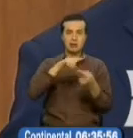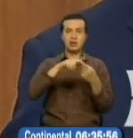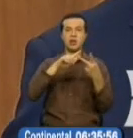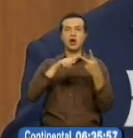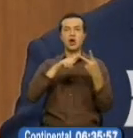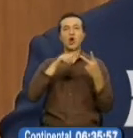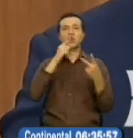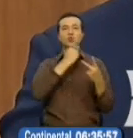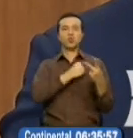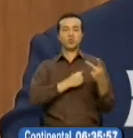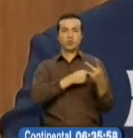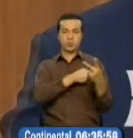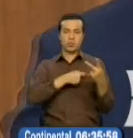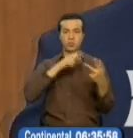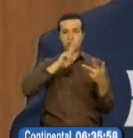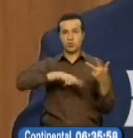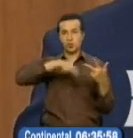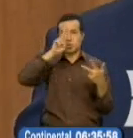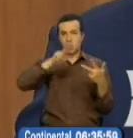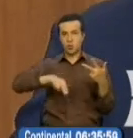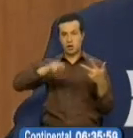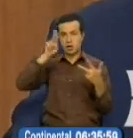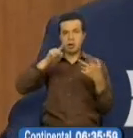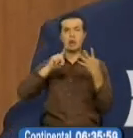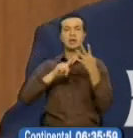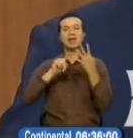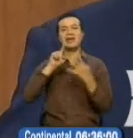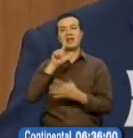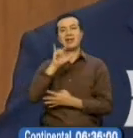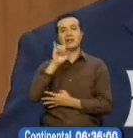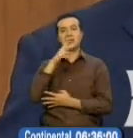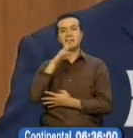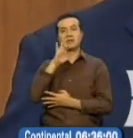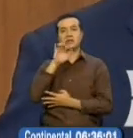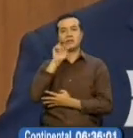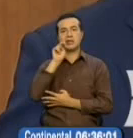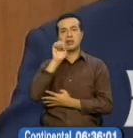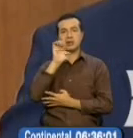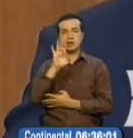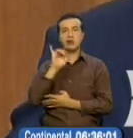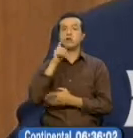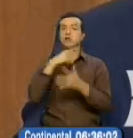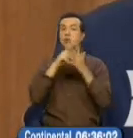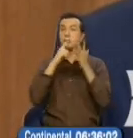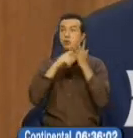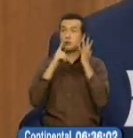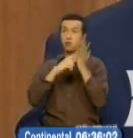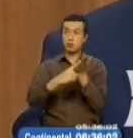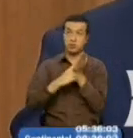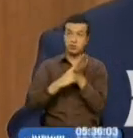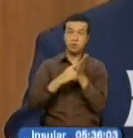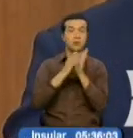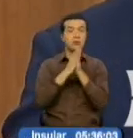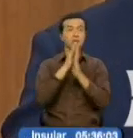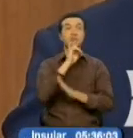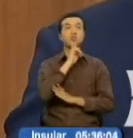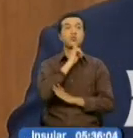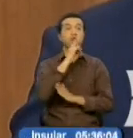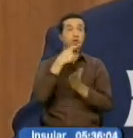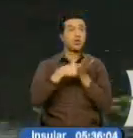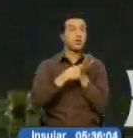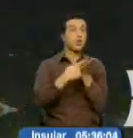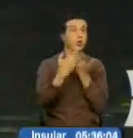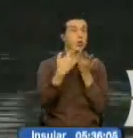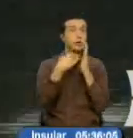Noruega y Liechtenstein, y definitivamente la renegociación de preferencias arancelarias con los Estados